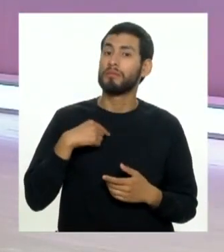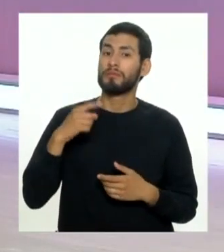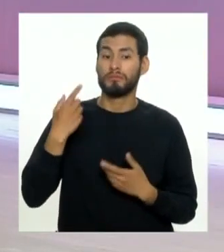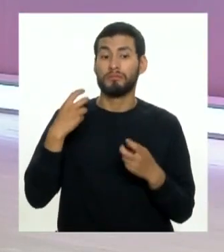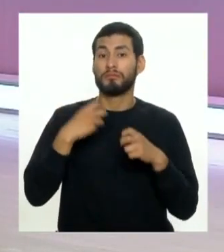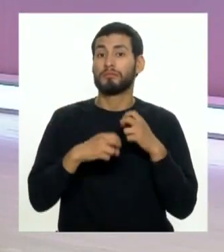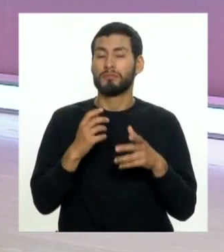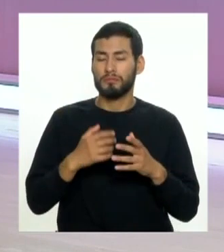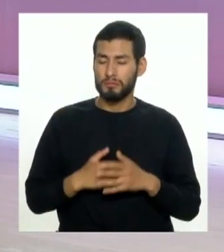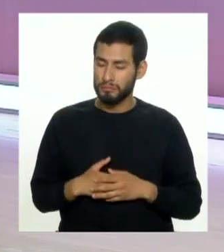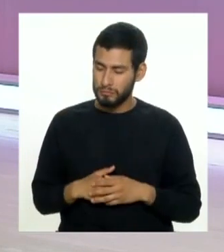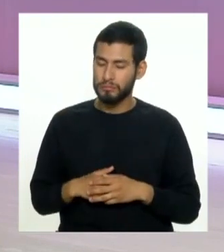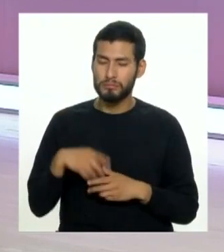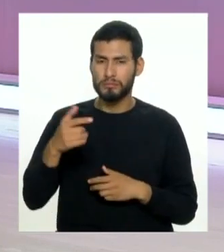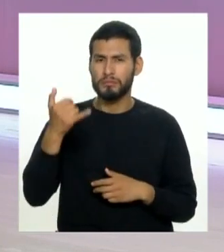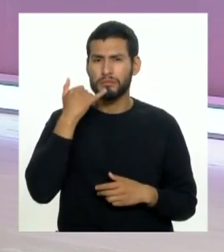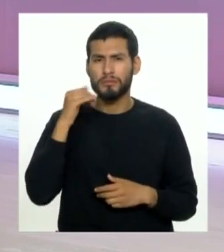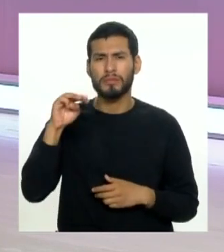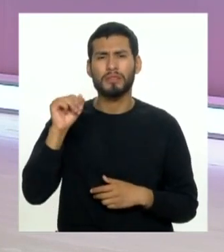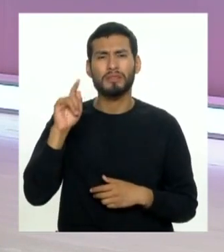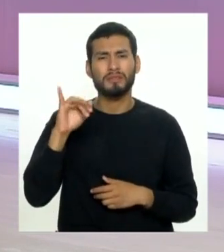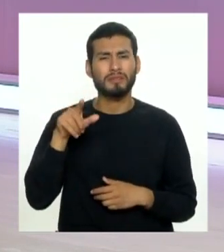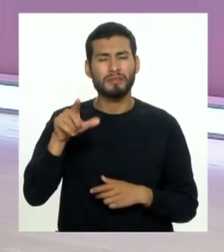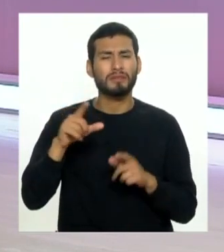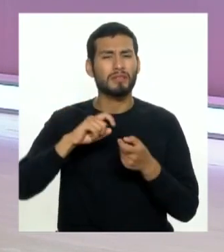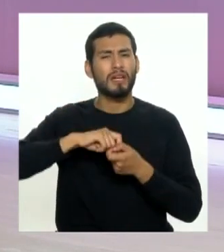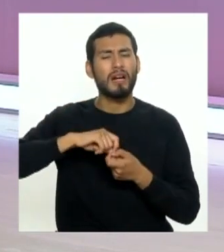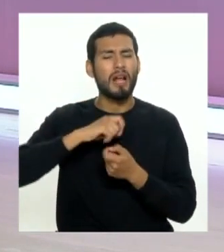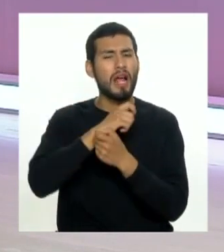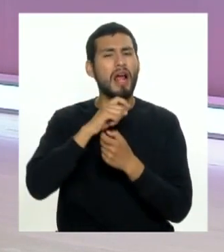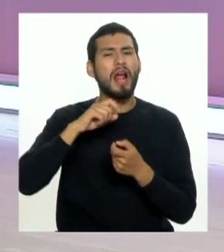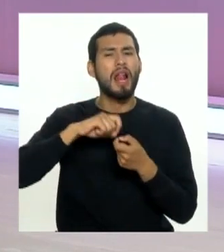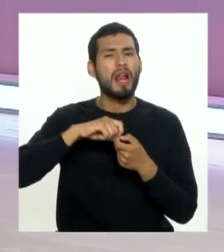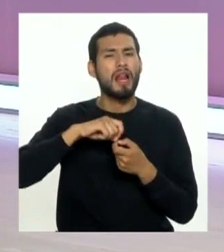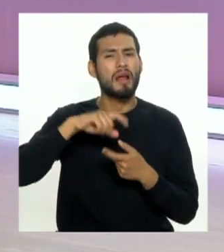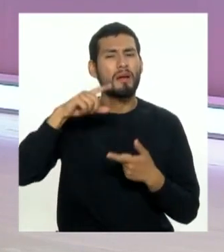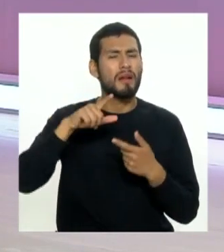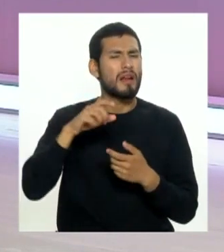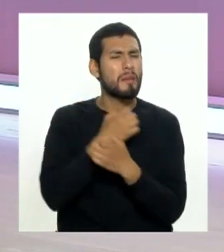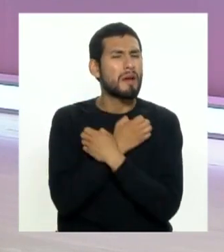estos medicamentos. Y tenemos una llamada de Martín de Lambayeque. Buenos días, Martín.